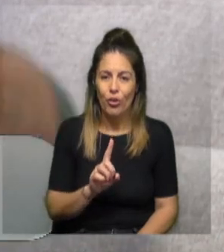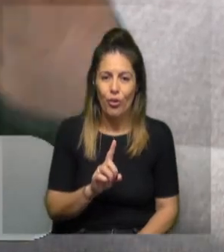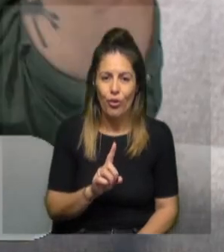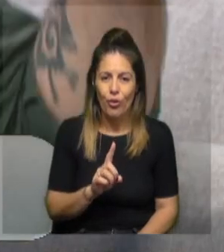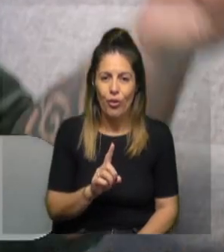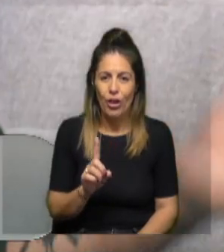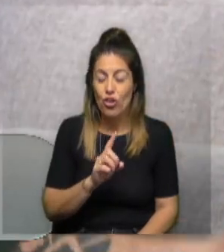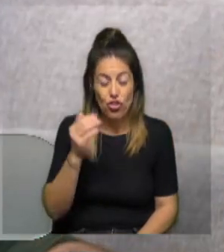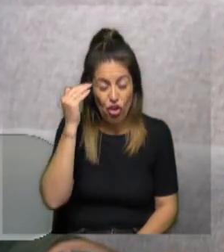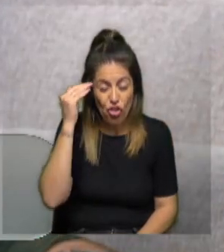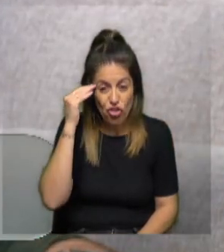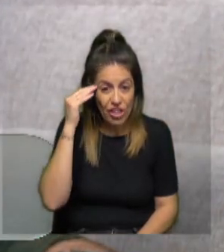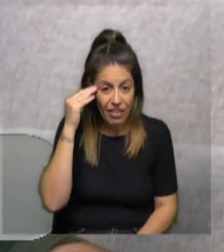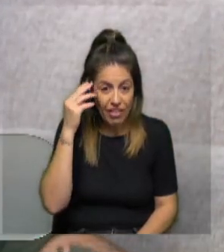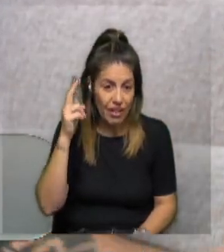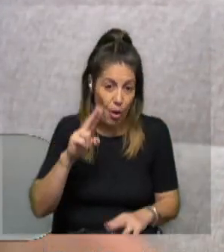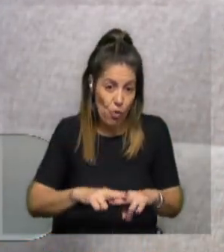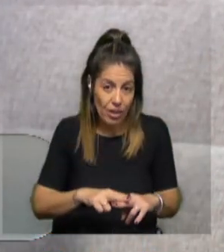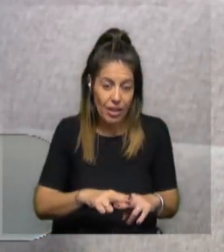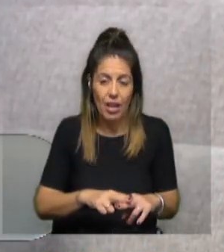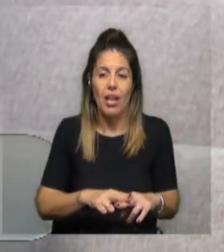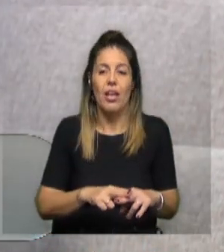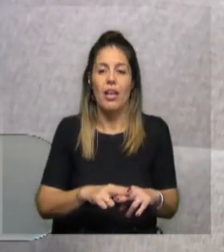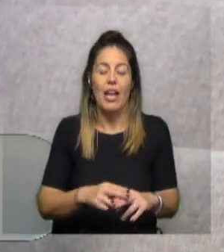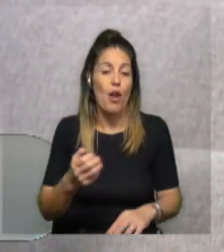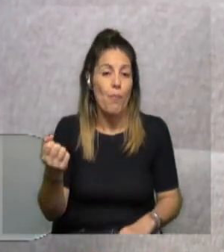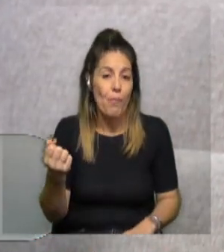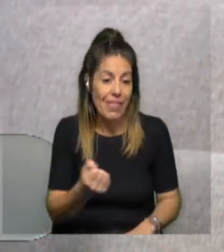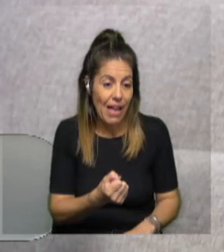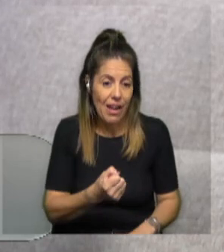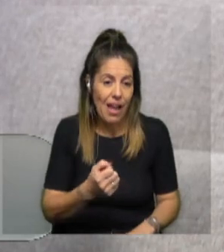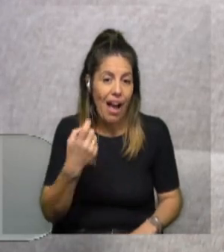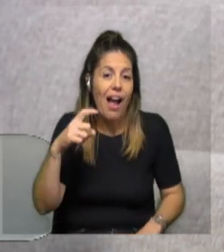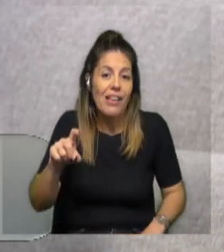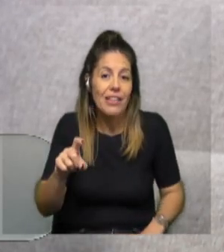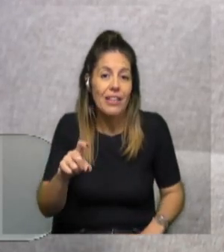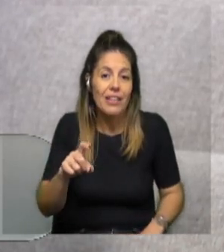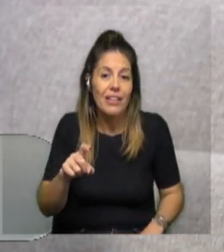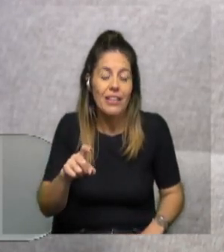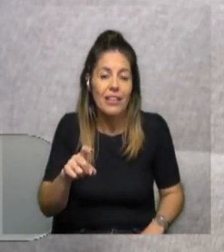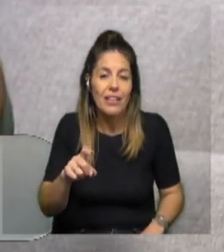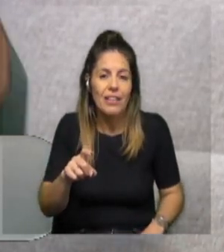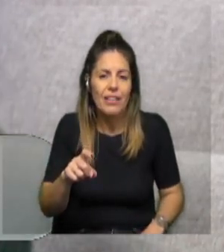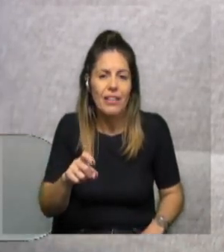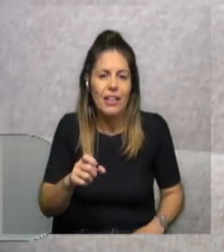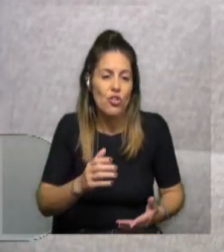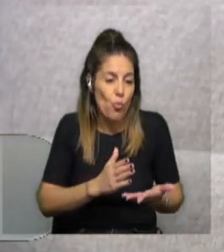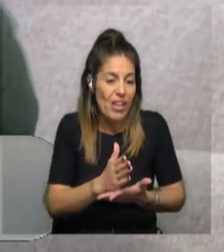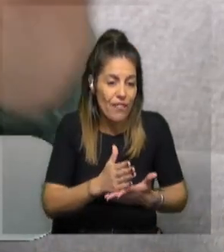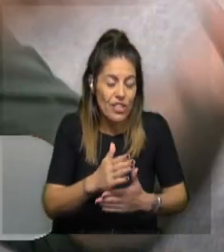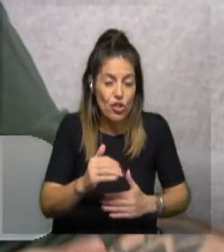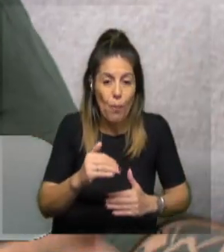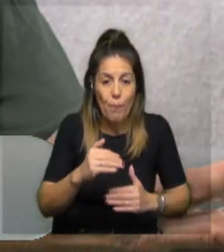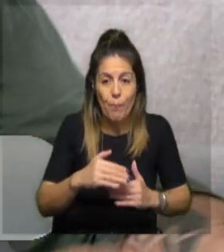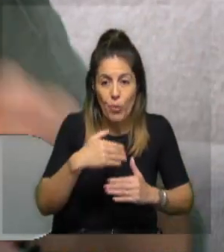además de no ser consciente de la muerte, matar a alguien implica tener un beneficio posterior.